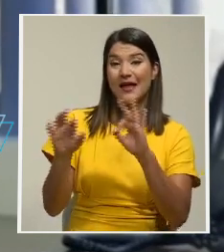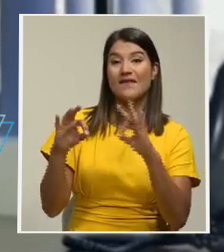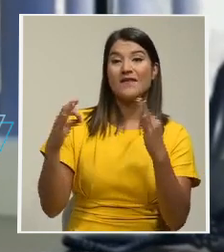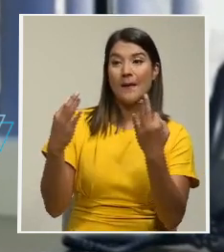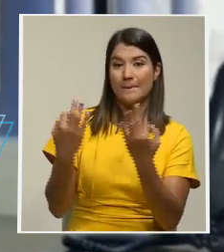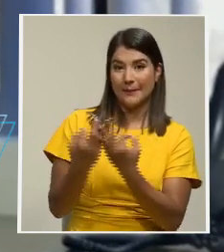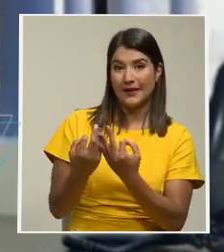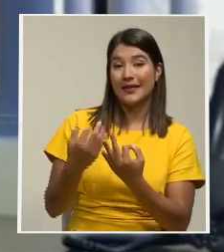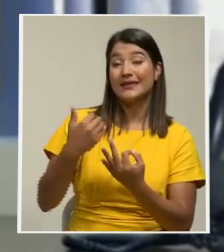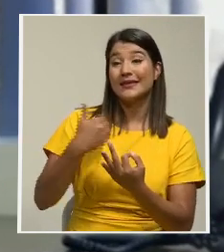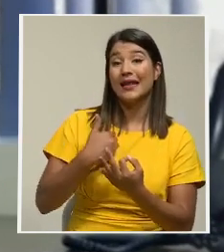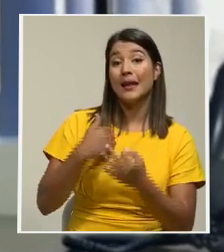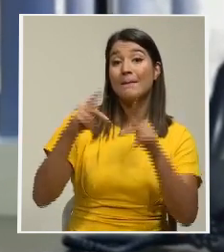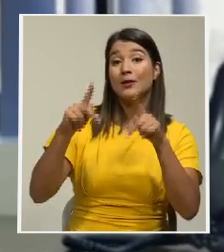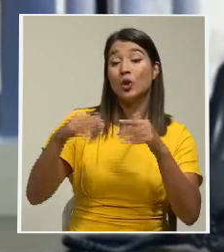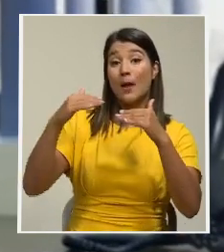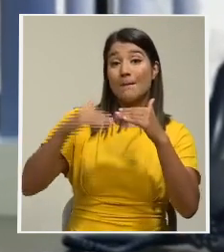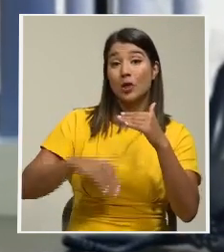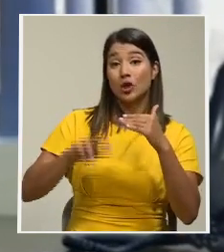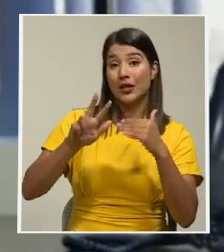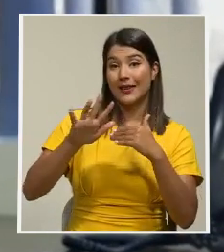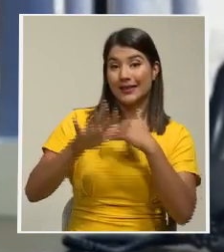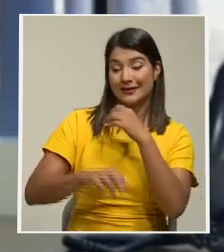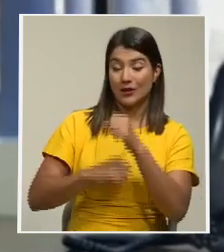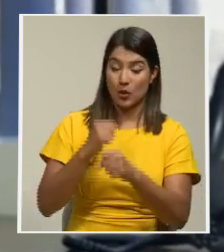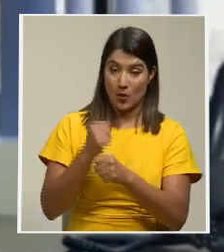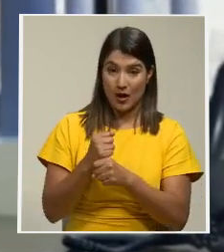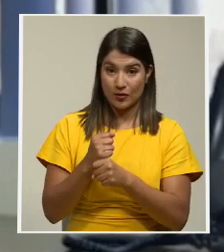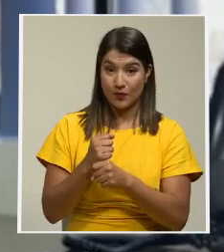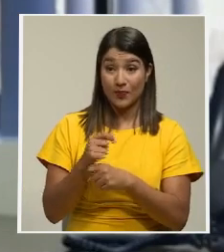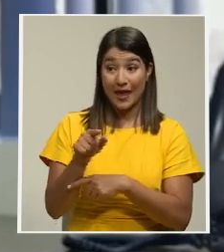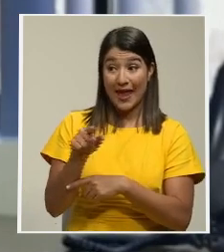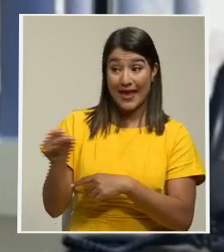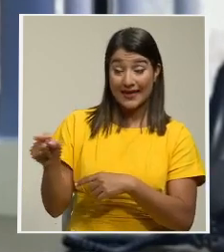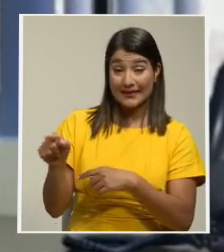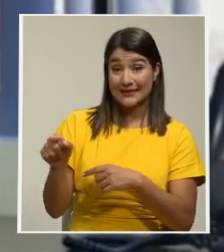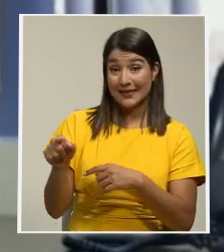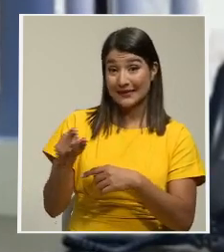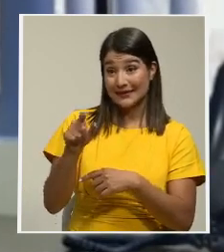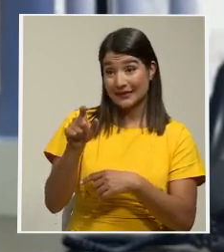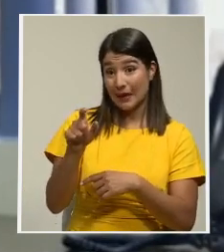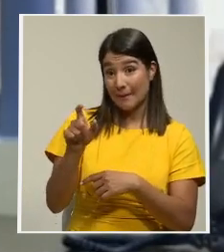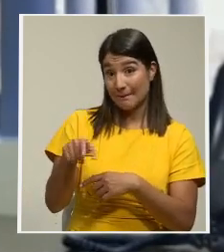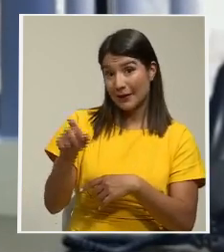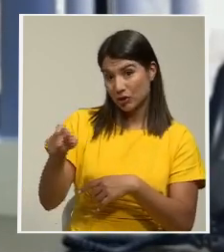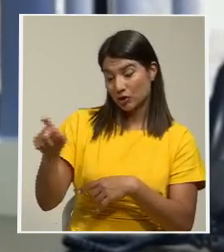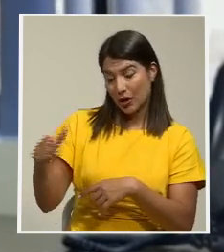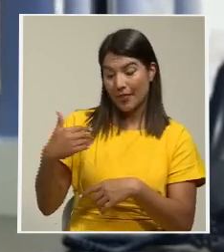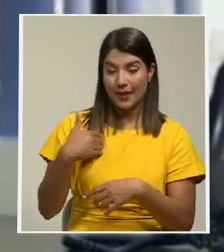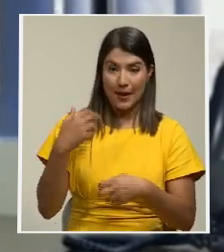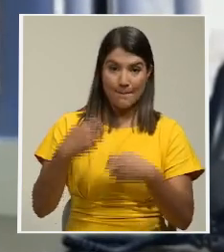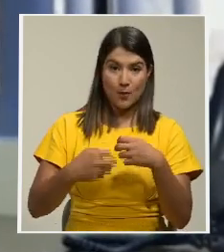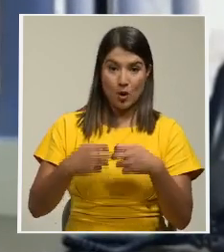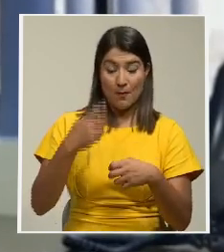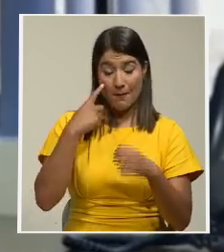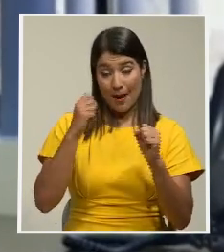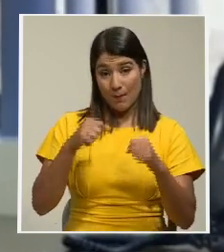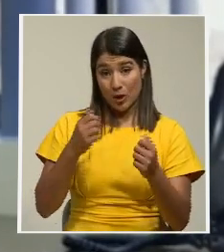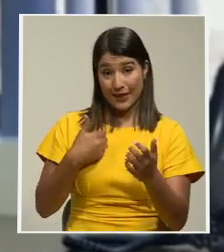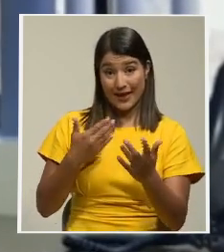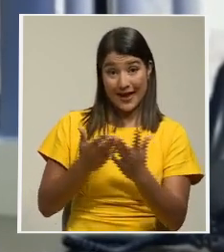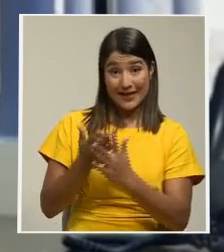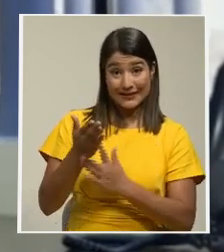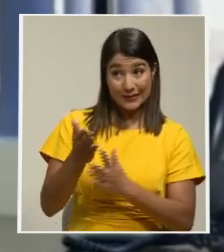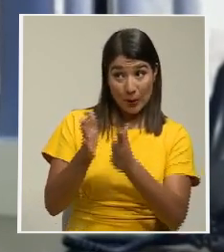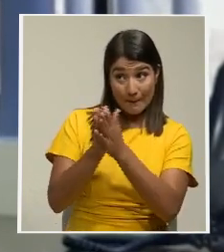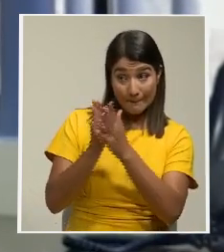de 35 años. Este segmento de la población no solo ha tenido dificultades históricamente para tener acceso al crédito de